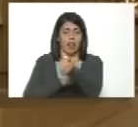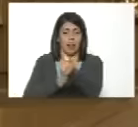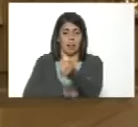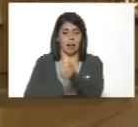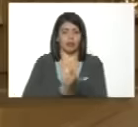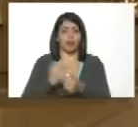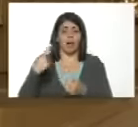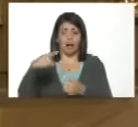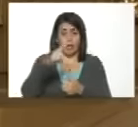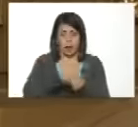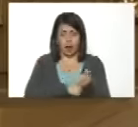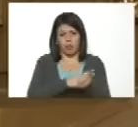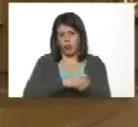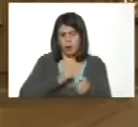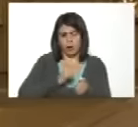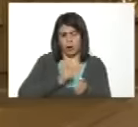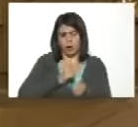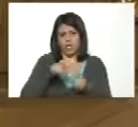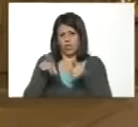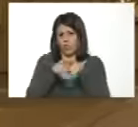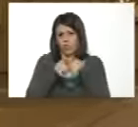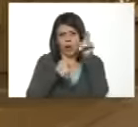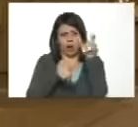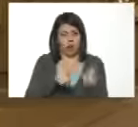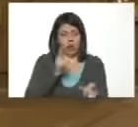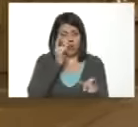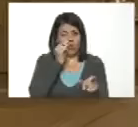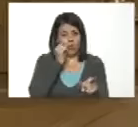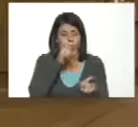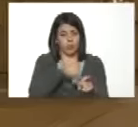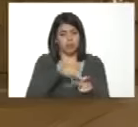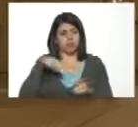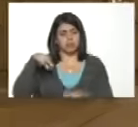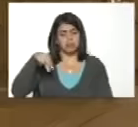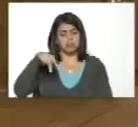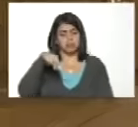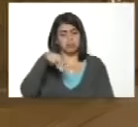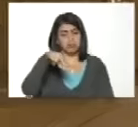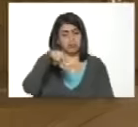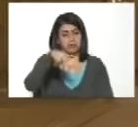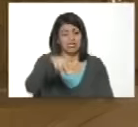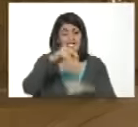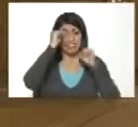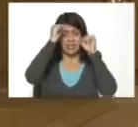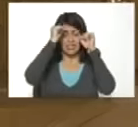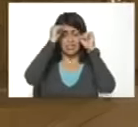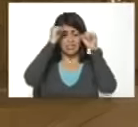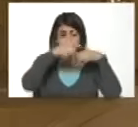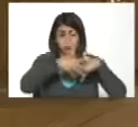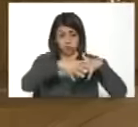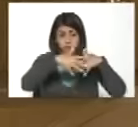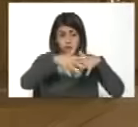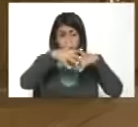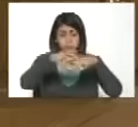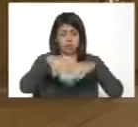que tenemos hermanos, iba por la calle, había una manifestación